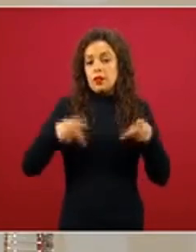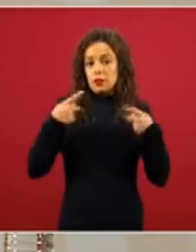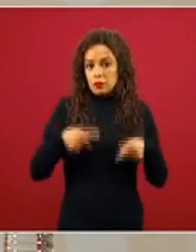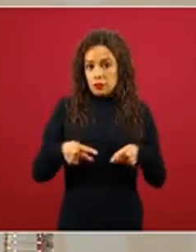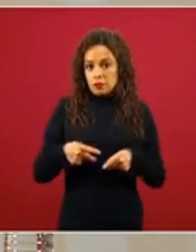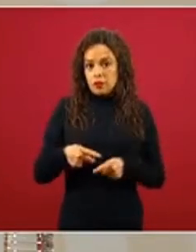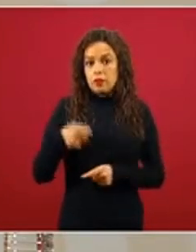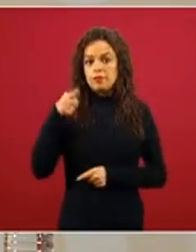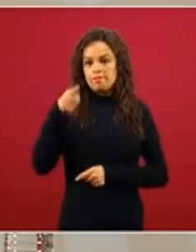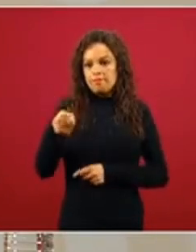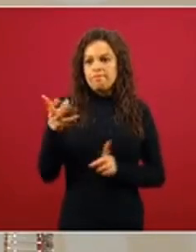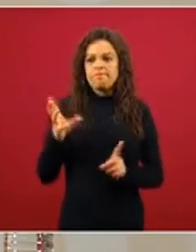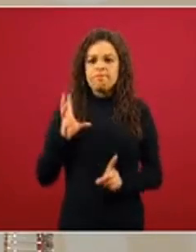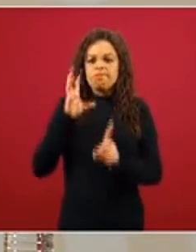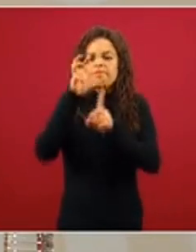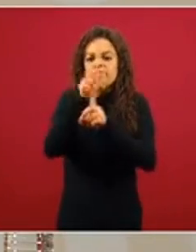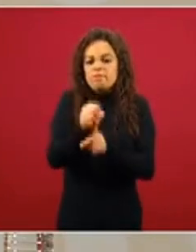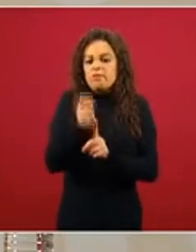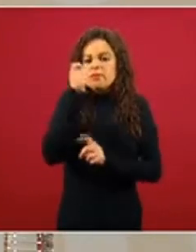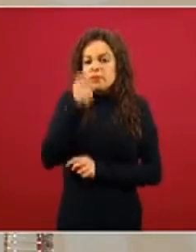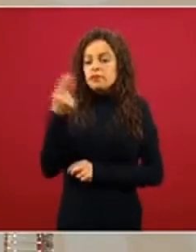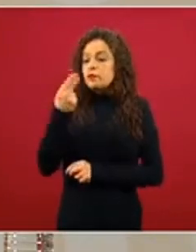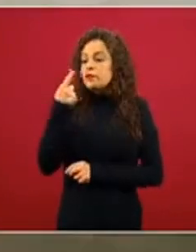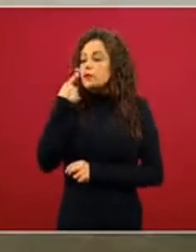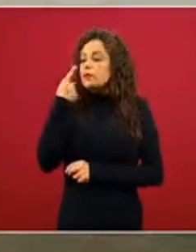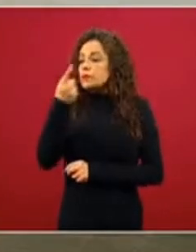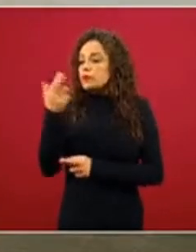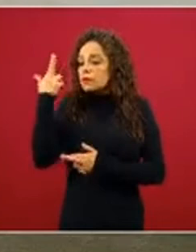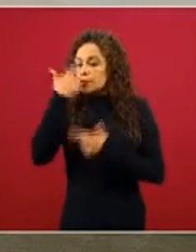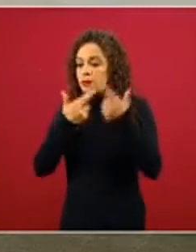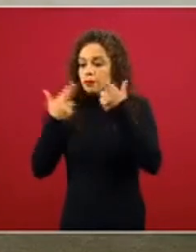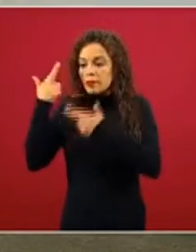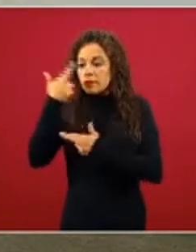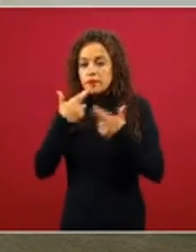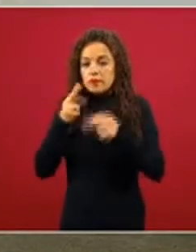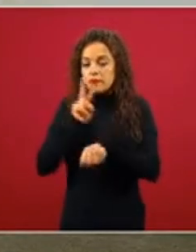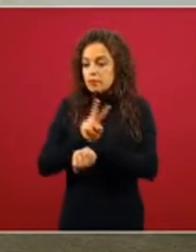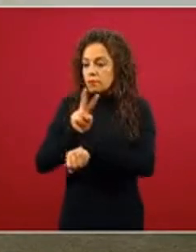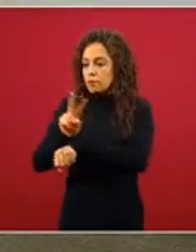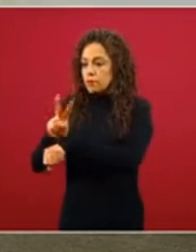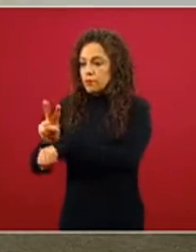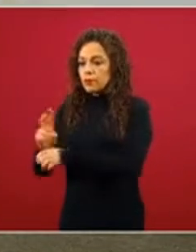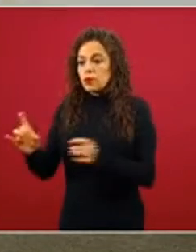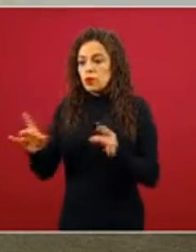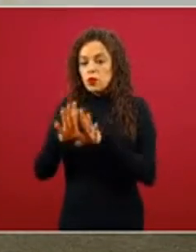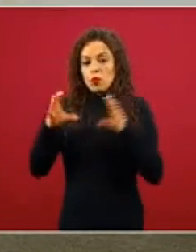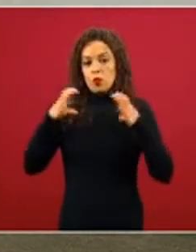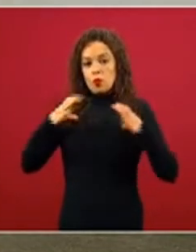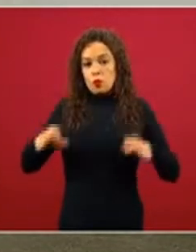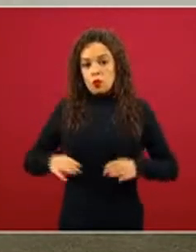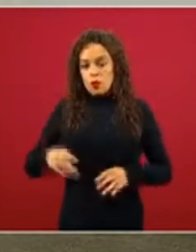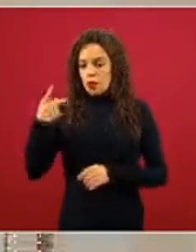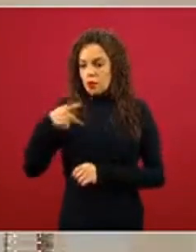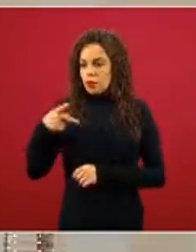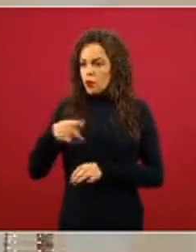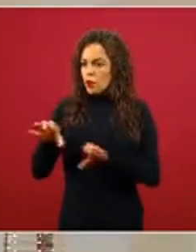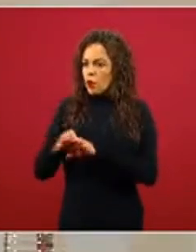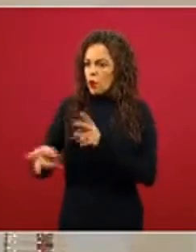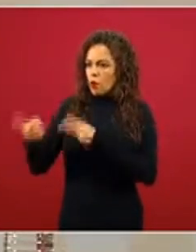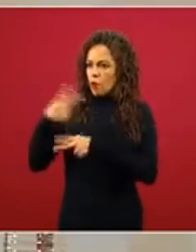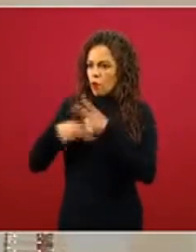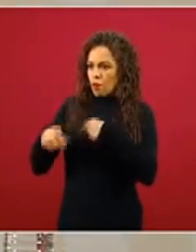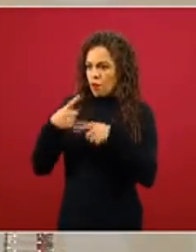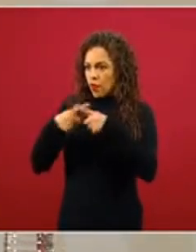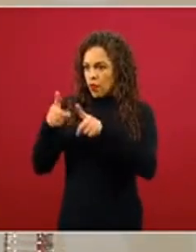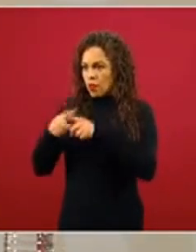tipo de objetivos, por ejemplo, el monitorear las posibles reacciones adversas muy raras. Habiendo